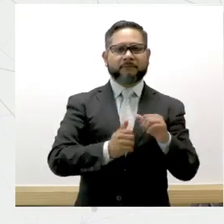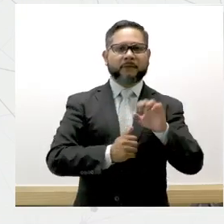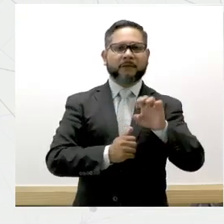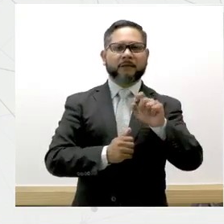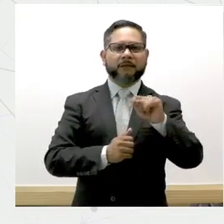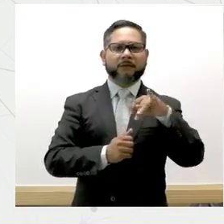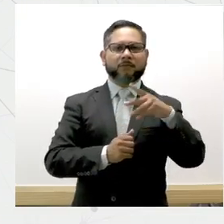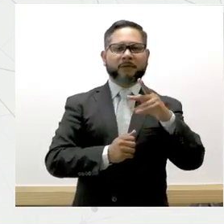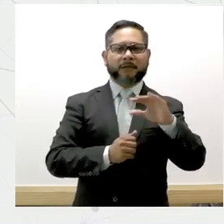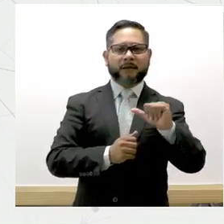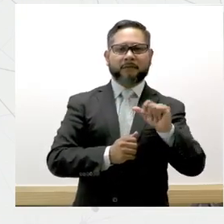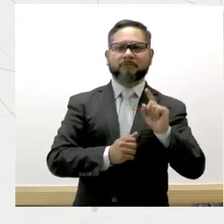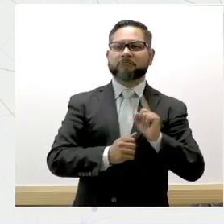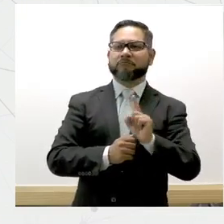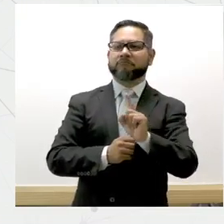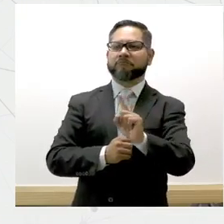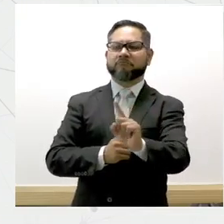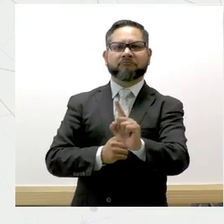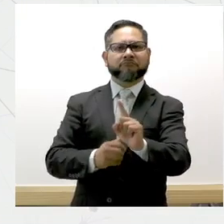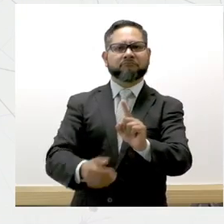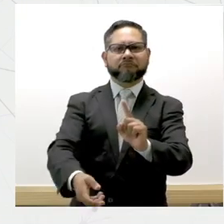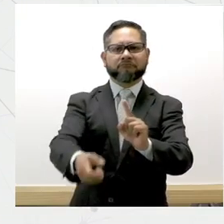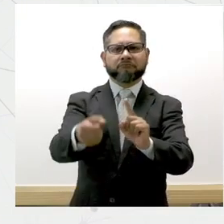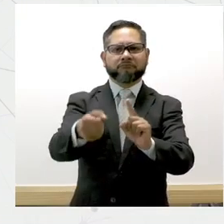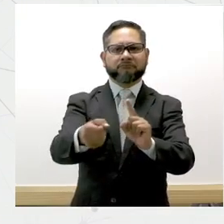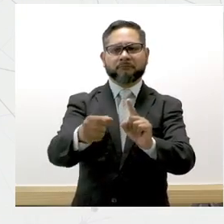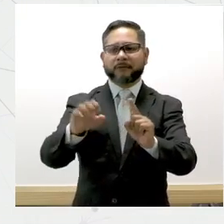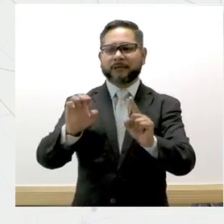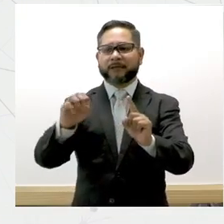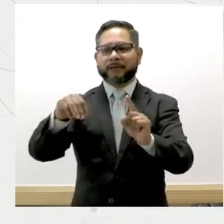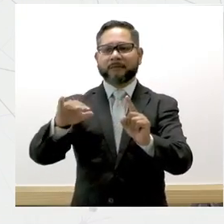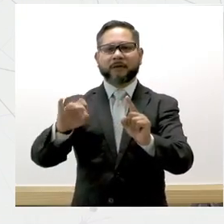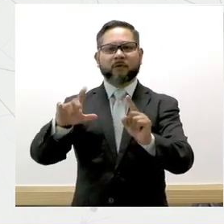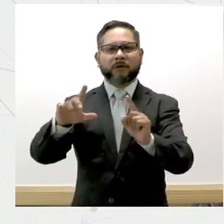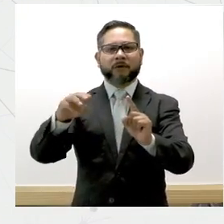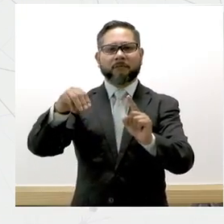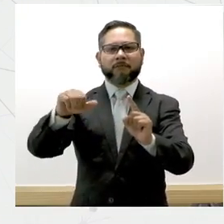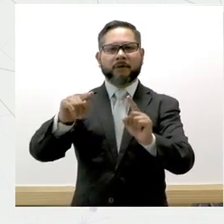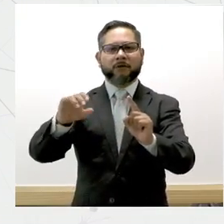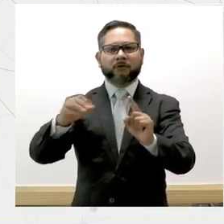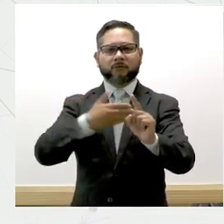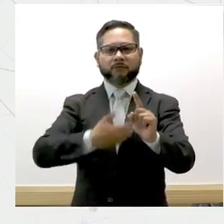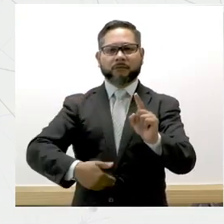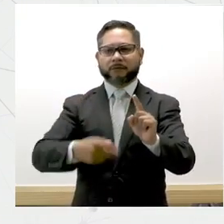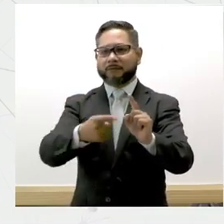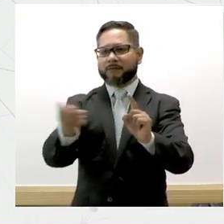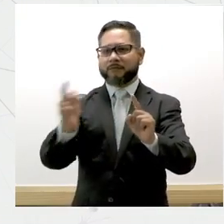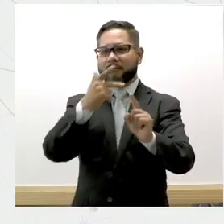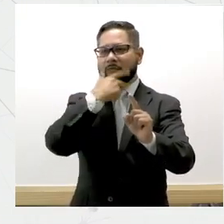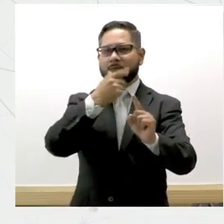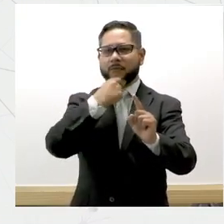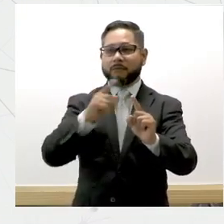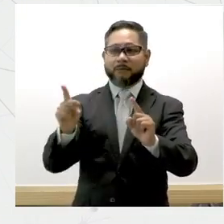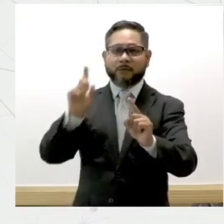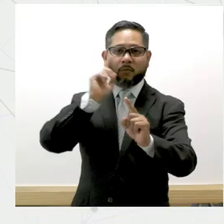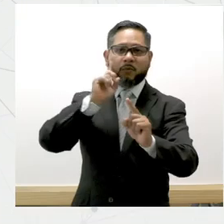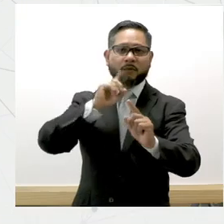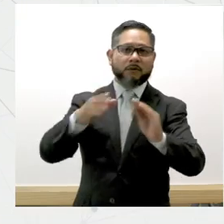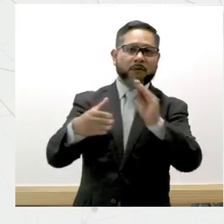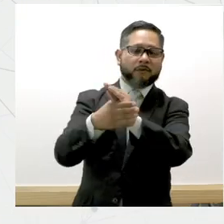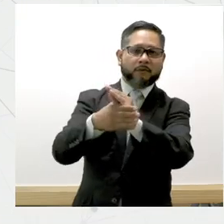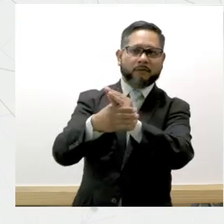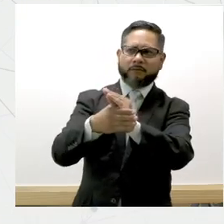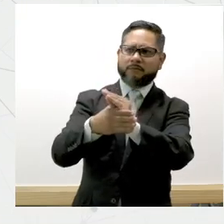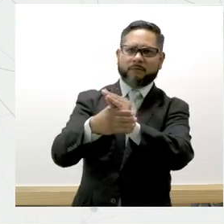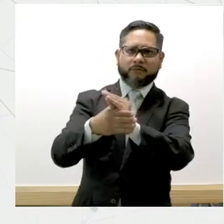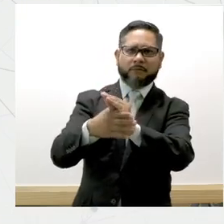largo y le da la mano a Emmanuel Macron, que estaba presente, y a otros caballeros, pero ella la ignora y directamente ni siquiera